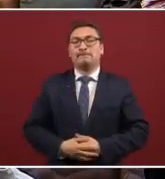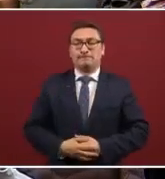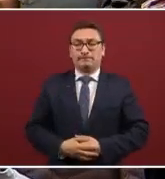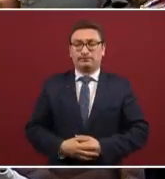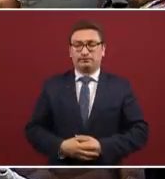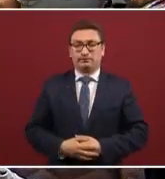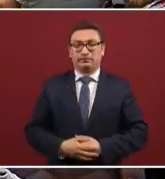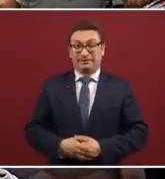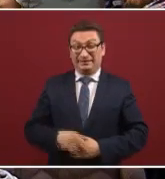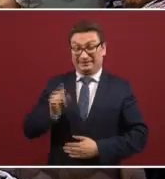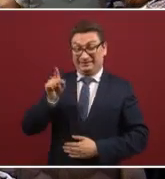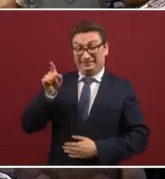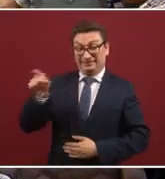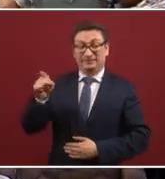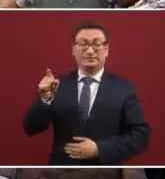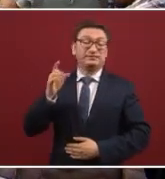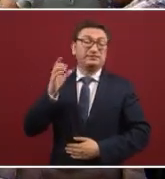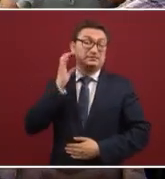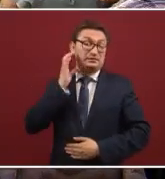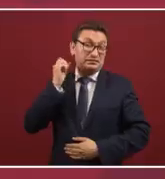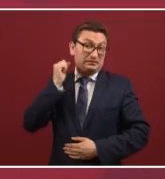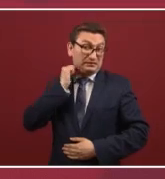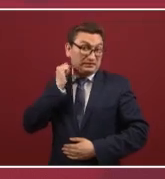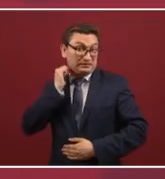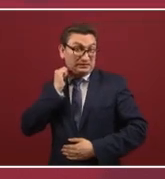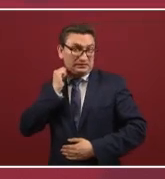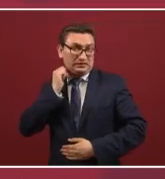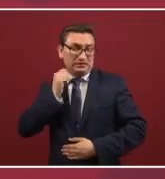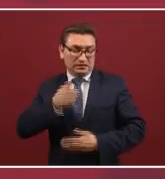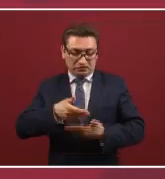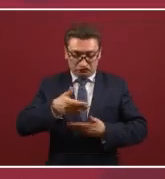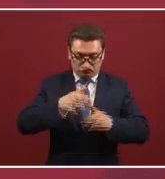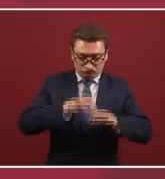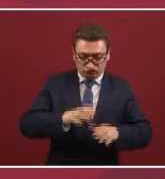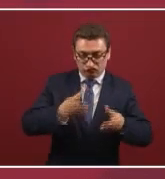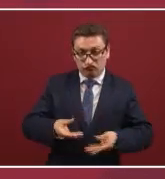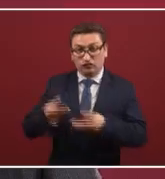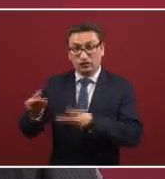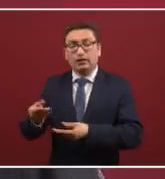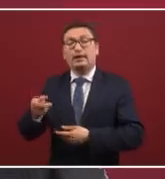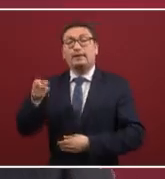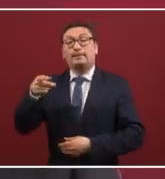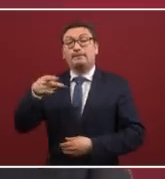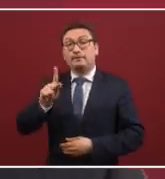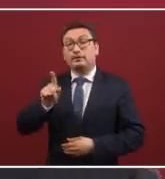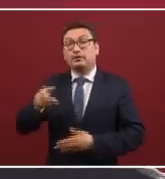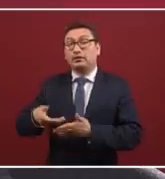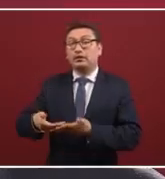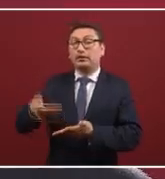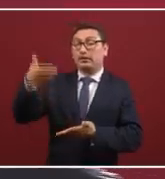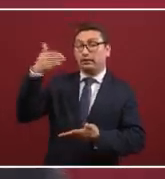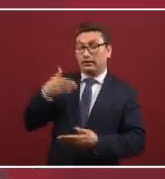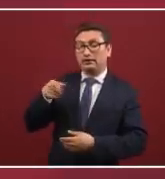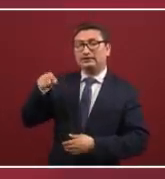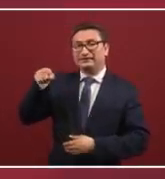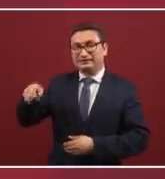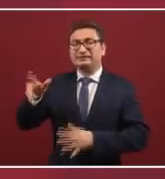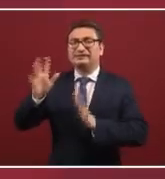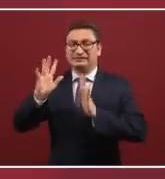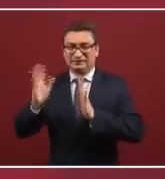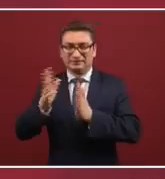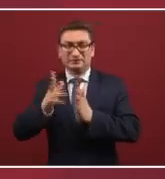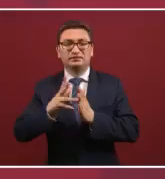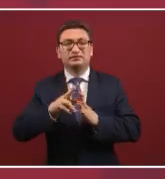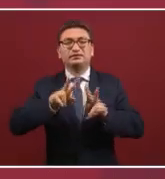Ya en el Senado, para tener los antecedentes, se llevó a cabo la reforma